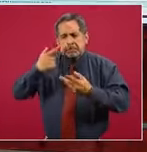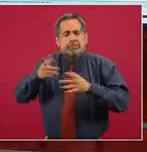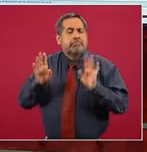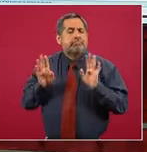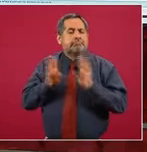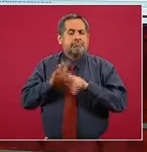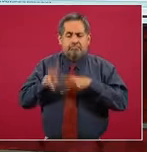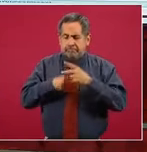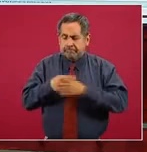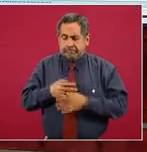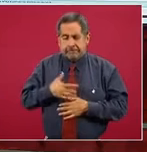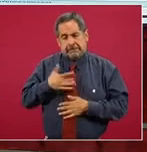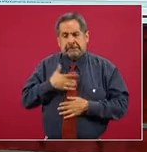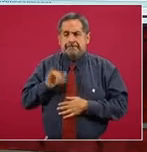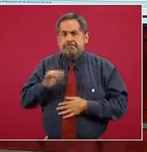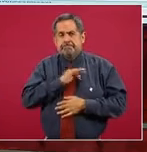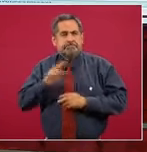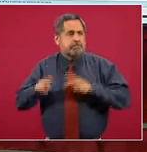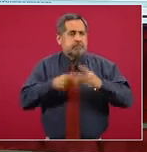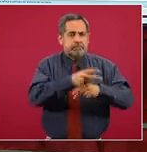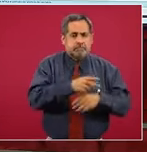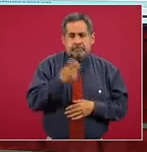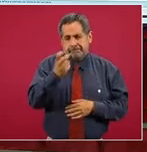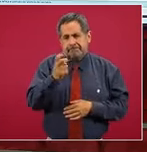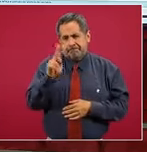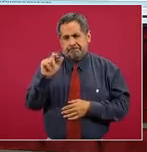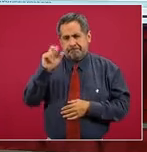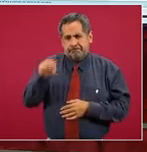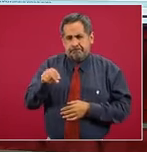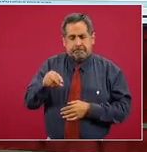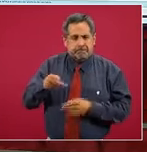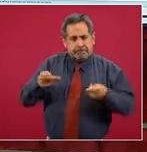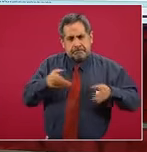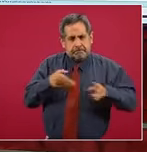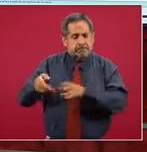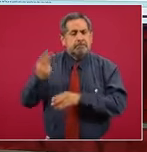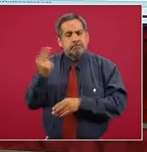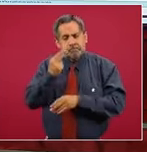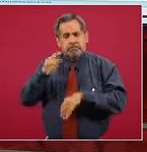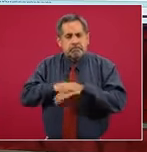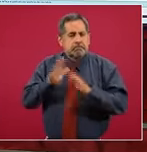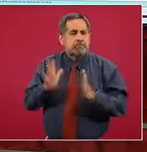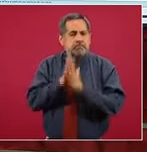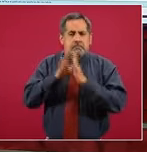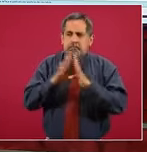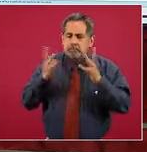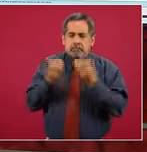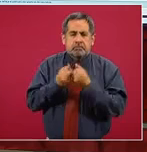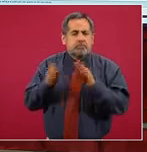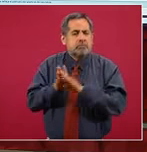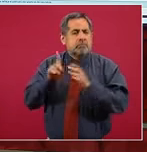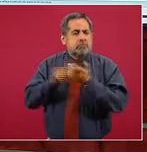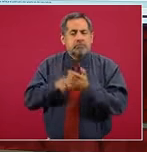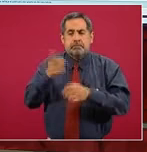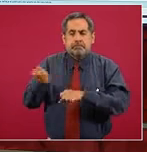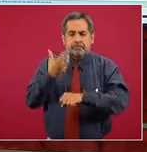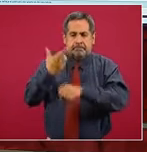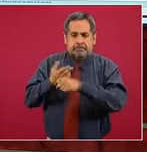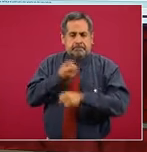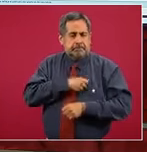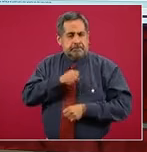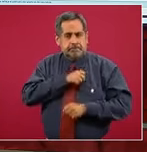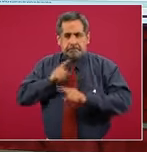cuenta cuando requiere atención. Esa es la estrategia integral, donde necesitamos una participación tanto de las secretarías de salud de